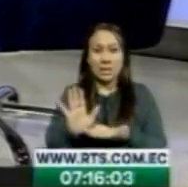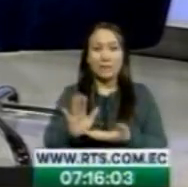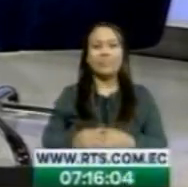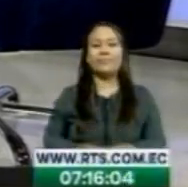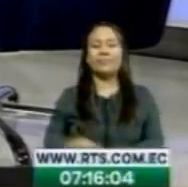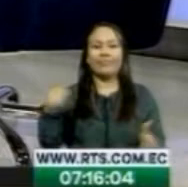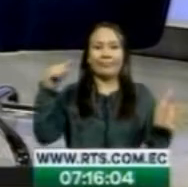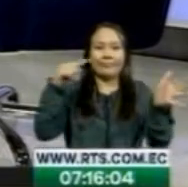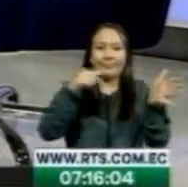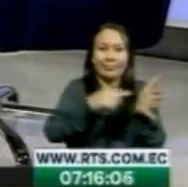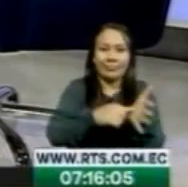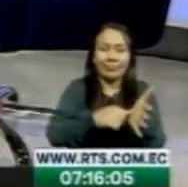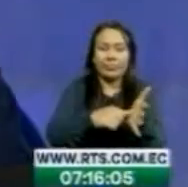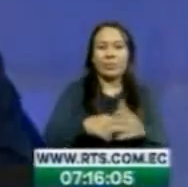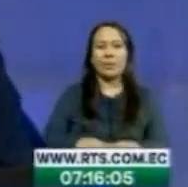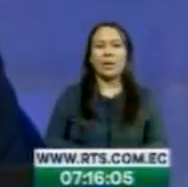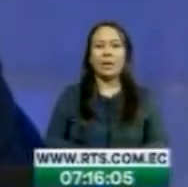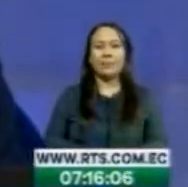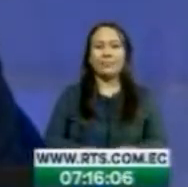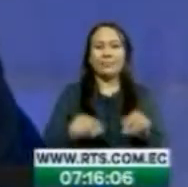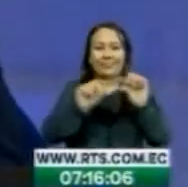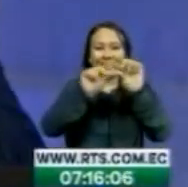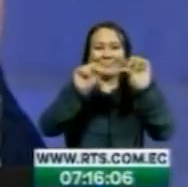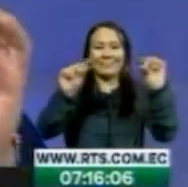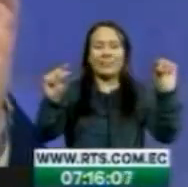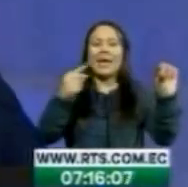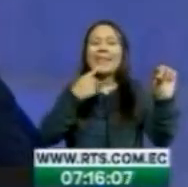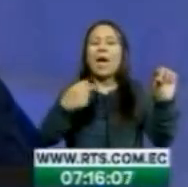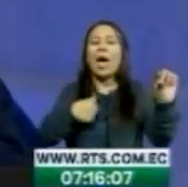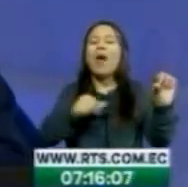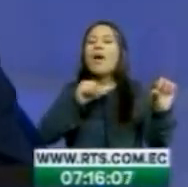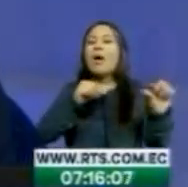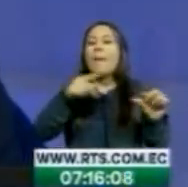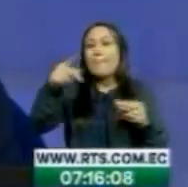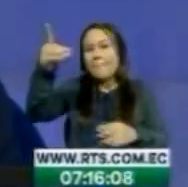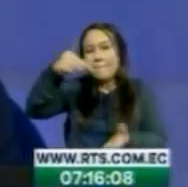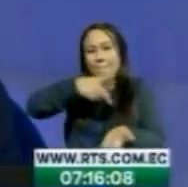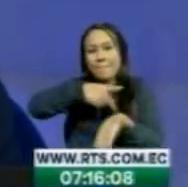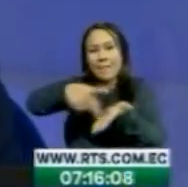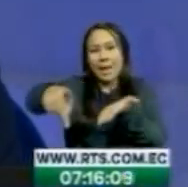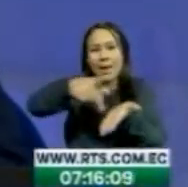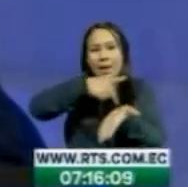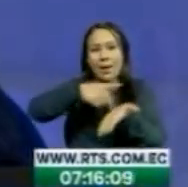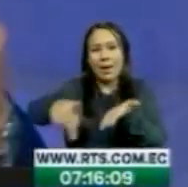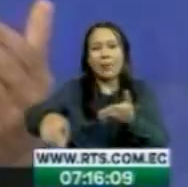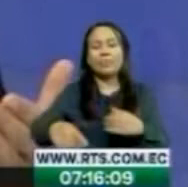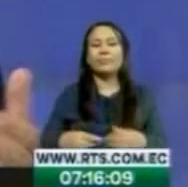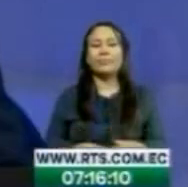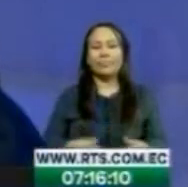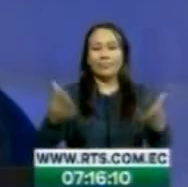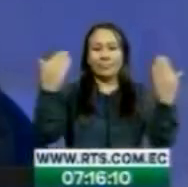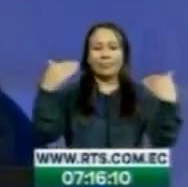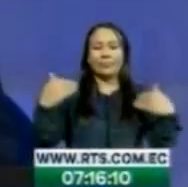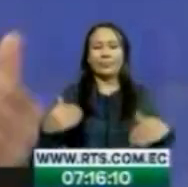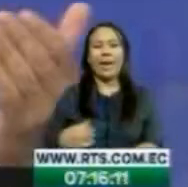dar clic en el link que establece pago de planillas con